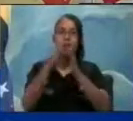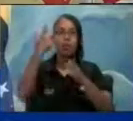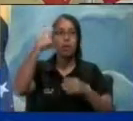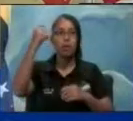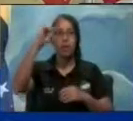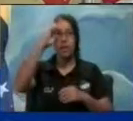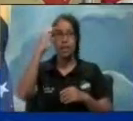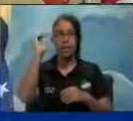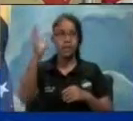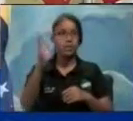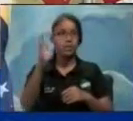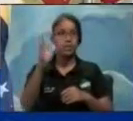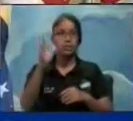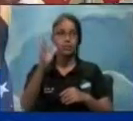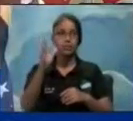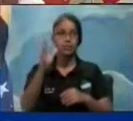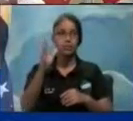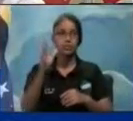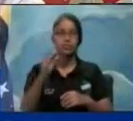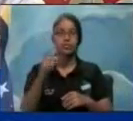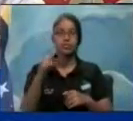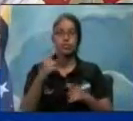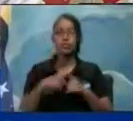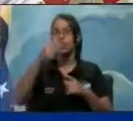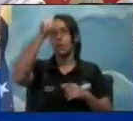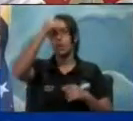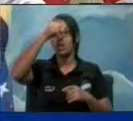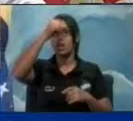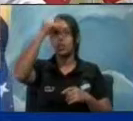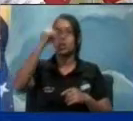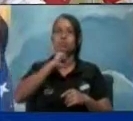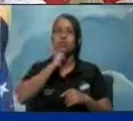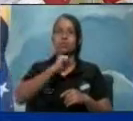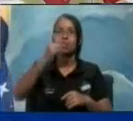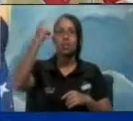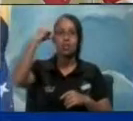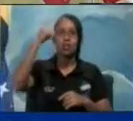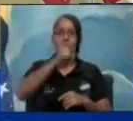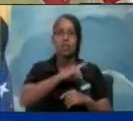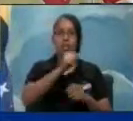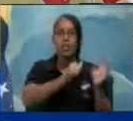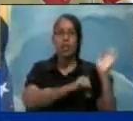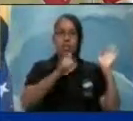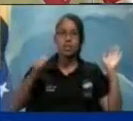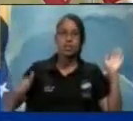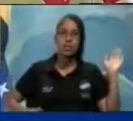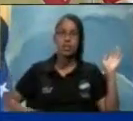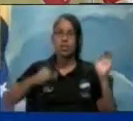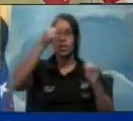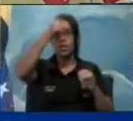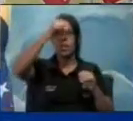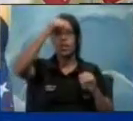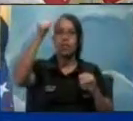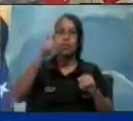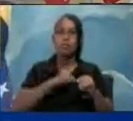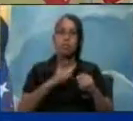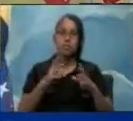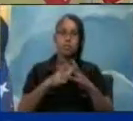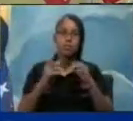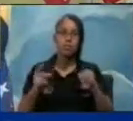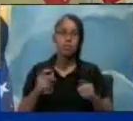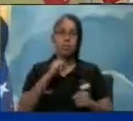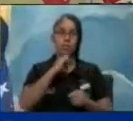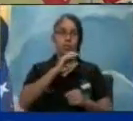Dios. El domingo es el día del Señor. El domingo, mis amados hermanos,